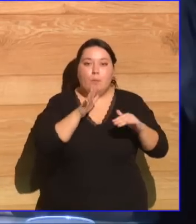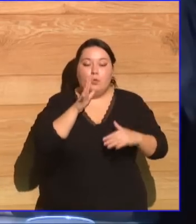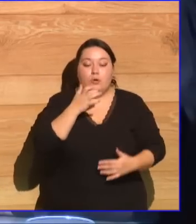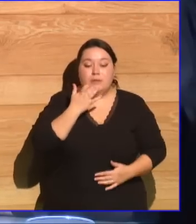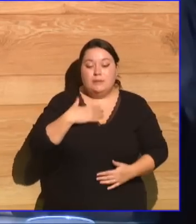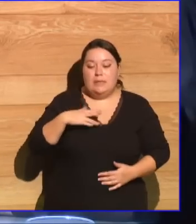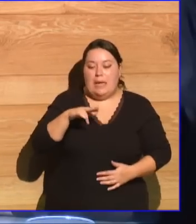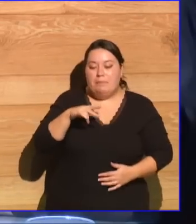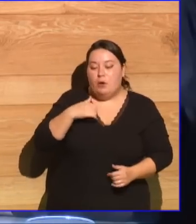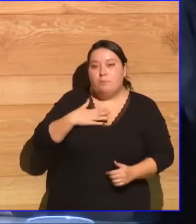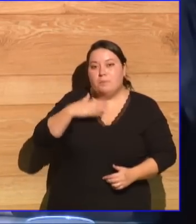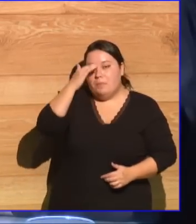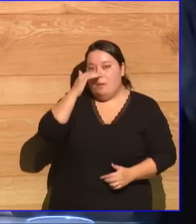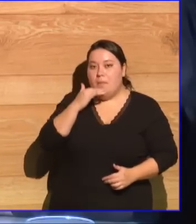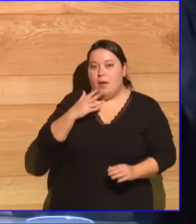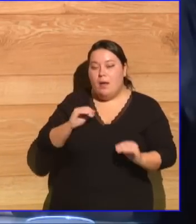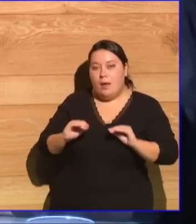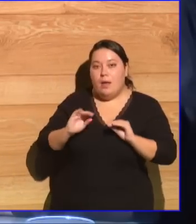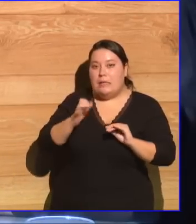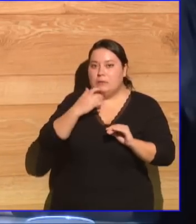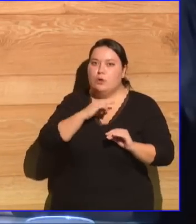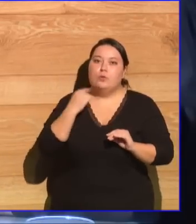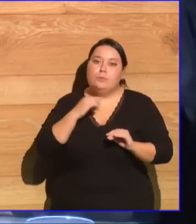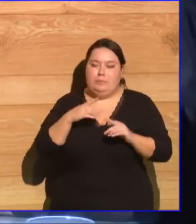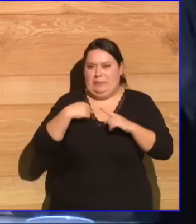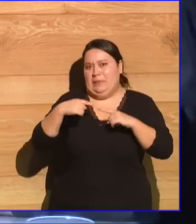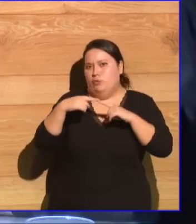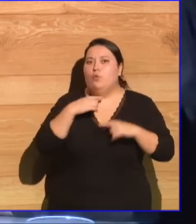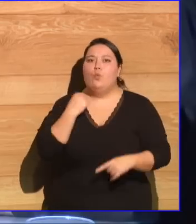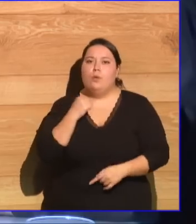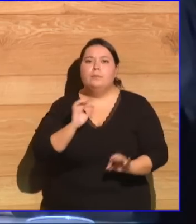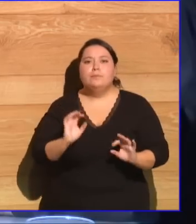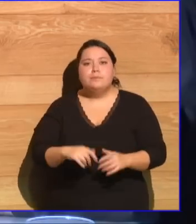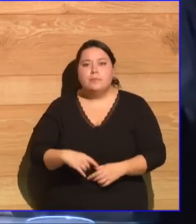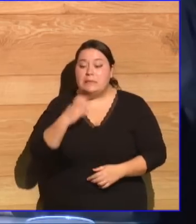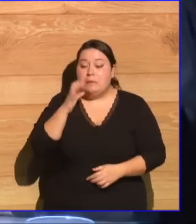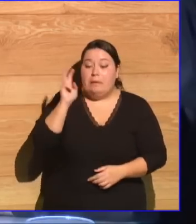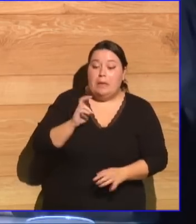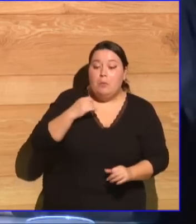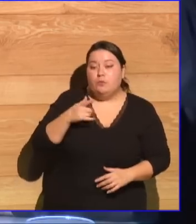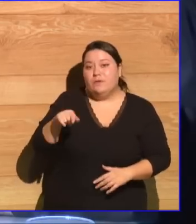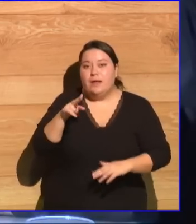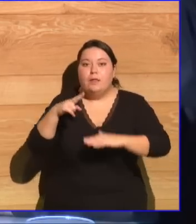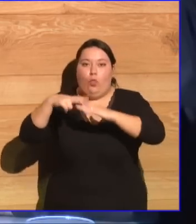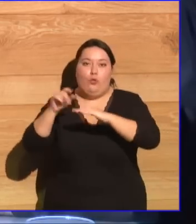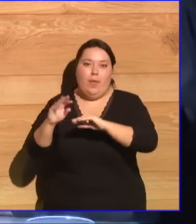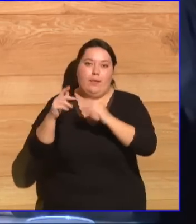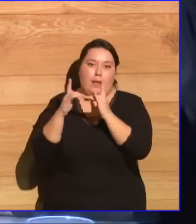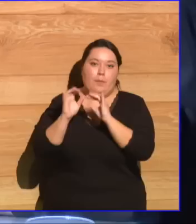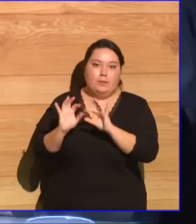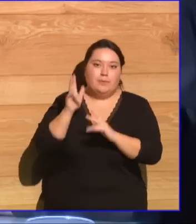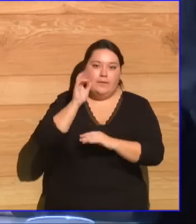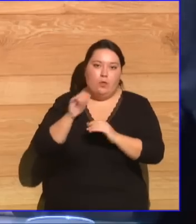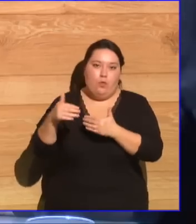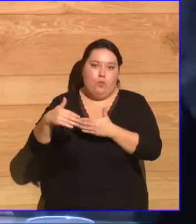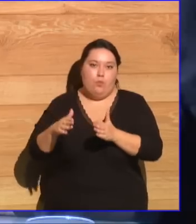hermano de mi madre, que era sacerdote, era mi tío el cura, por si venía, entonces él dormía en esa habitación.